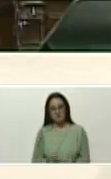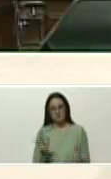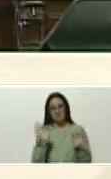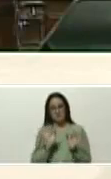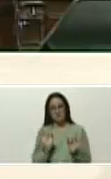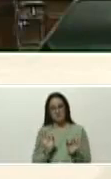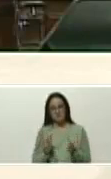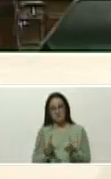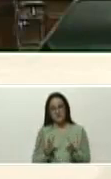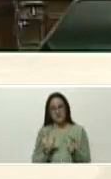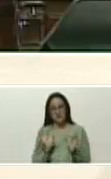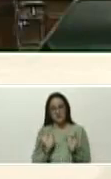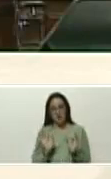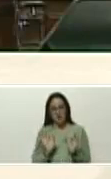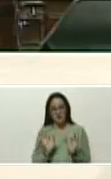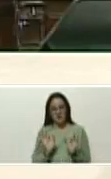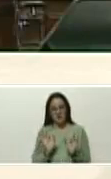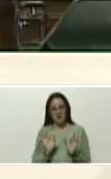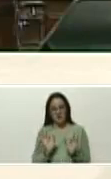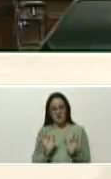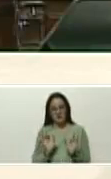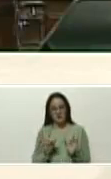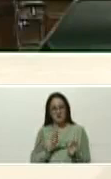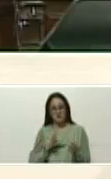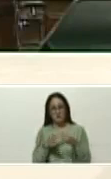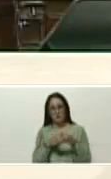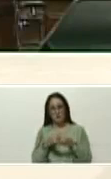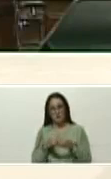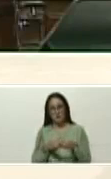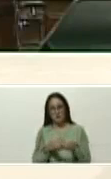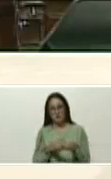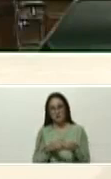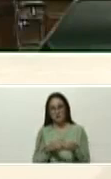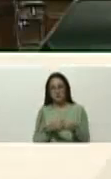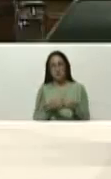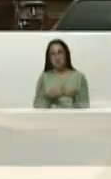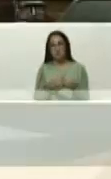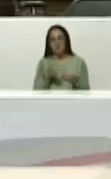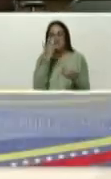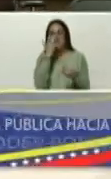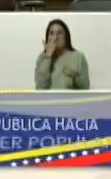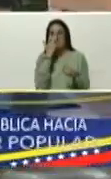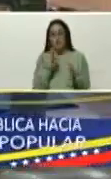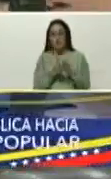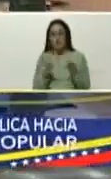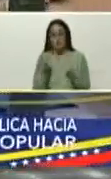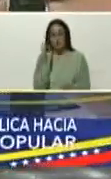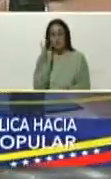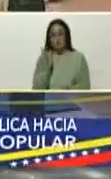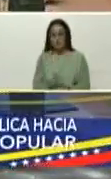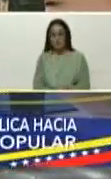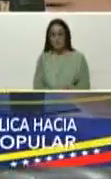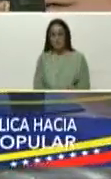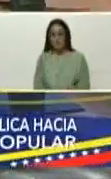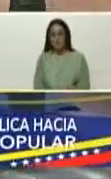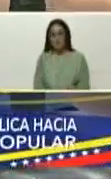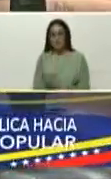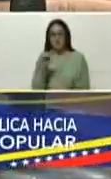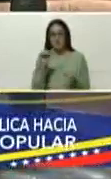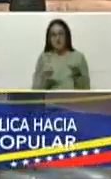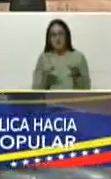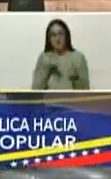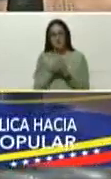sociedad original y sus componentes. En el libro azul habla del Estado,